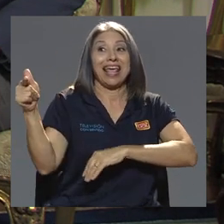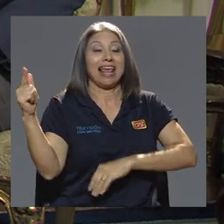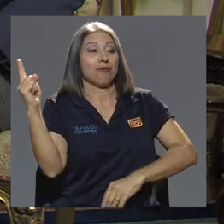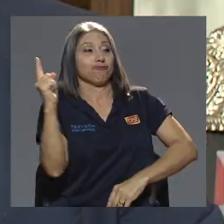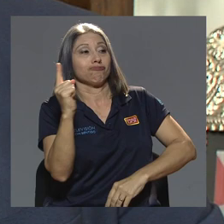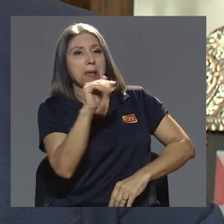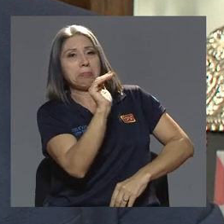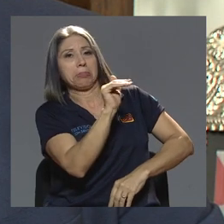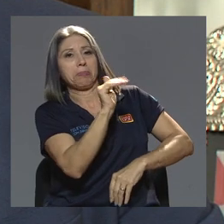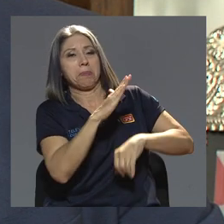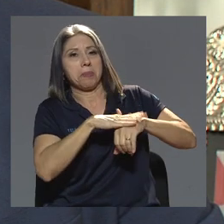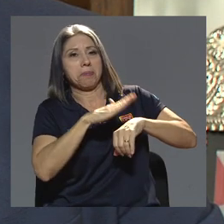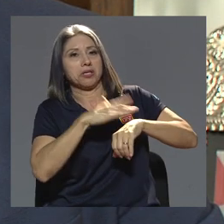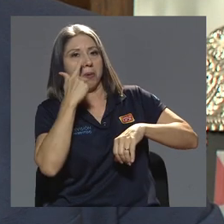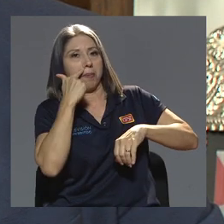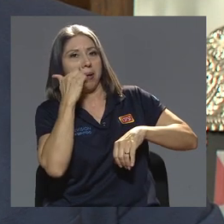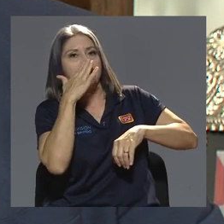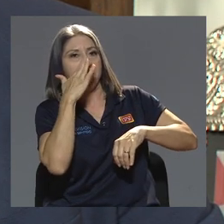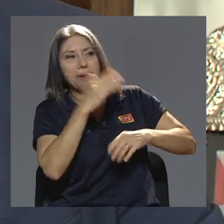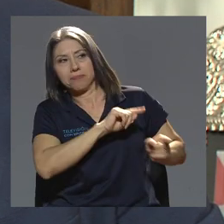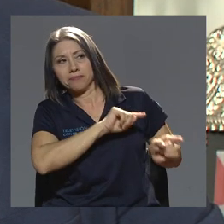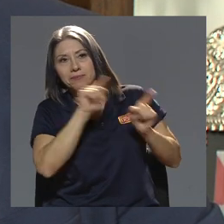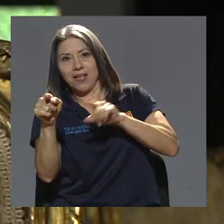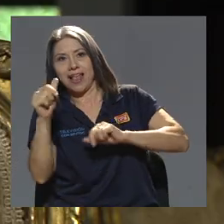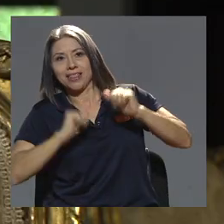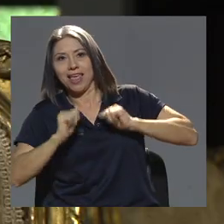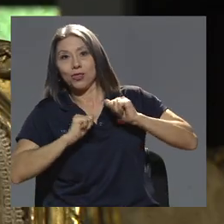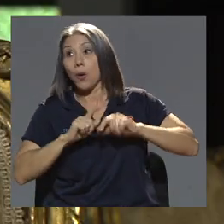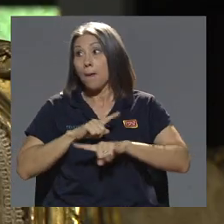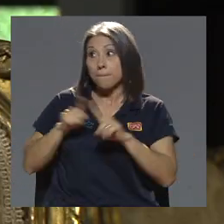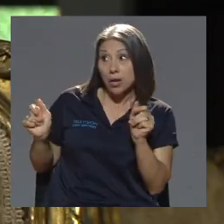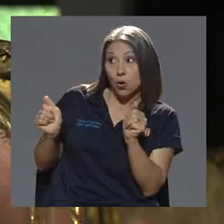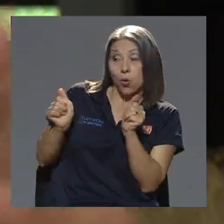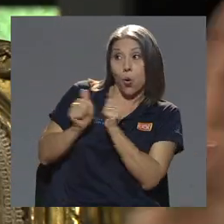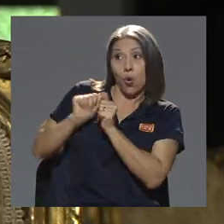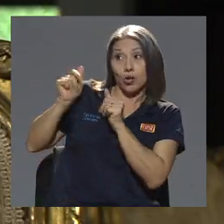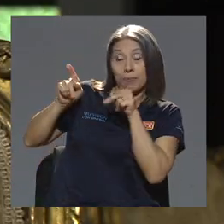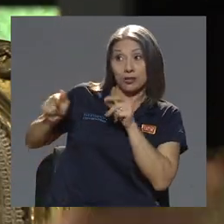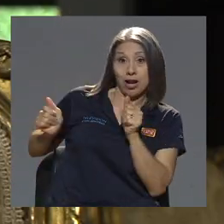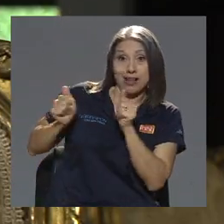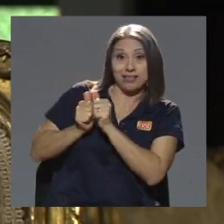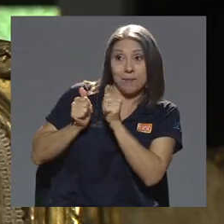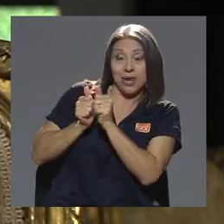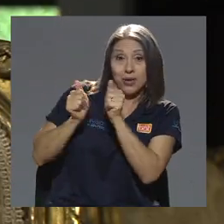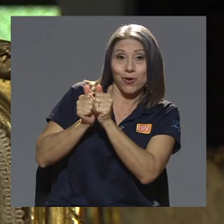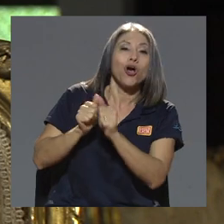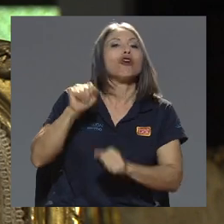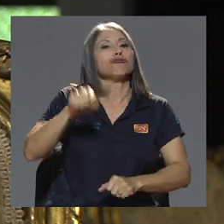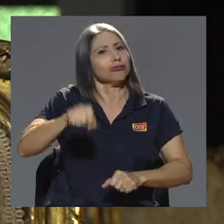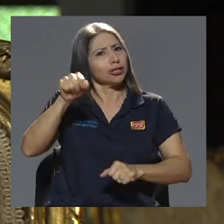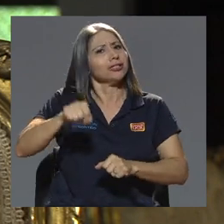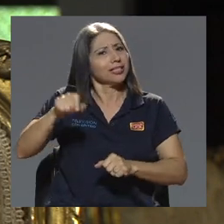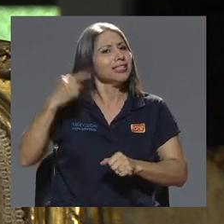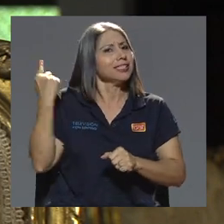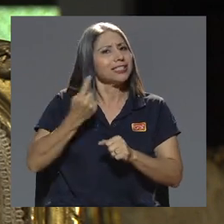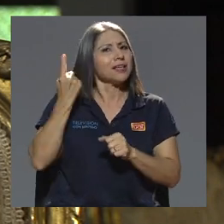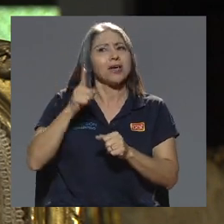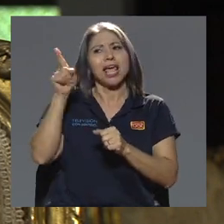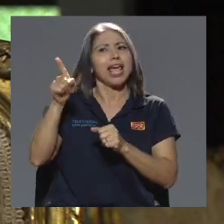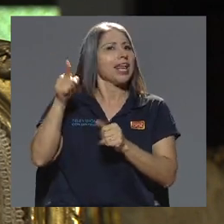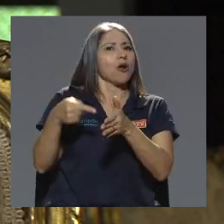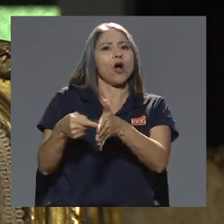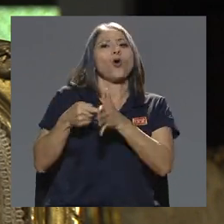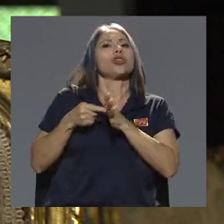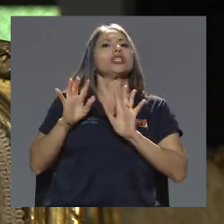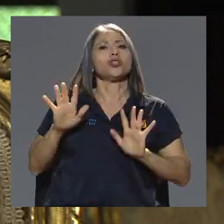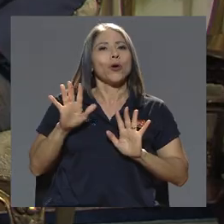papá para llevarme al teatro, nos vamos al teatro. Pero va con chaperón, ¿verdad? Ah, sí, con chaperón. Esa no era una condición sine qua non, como dicen, no había